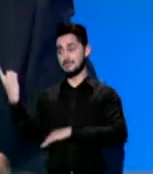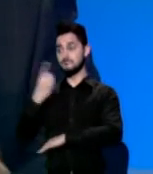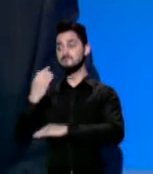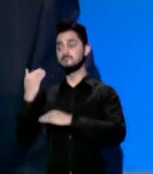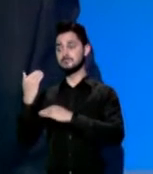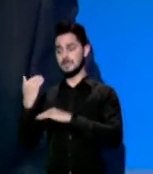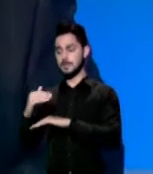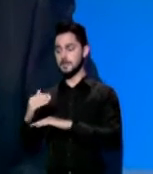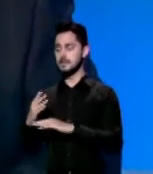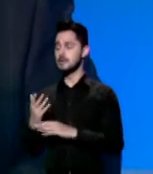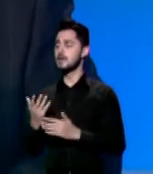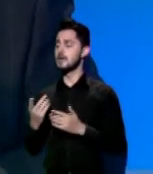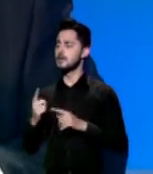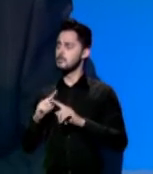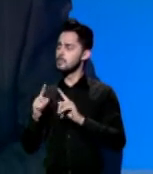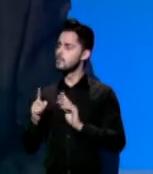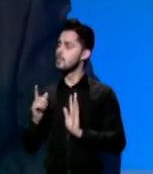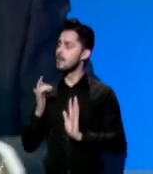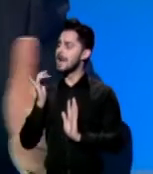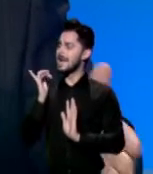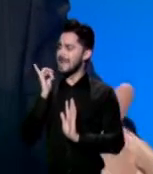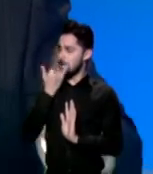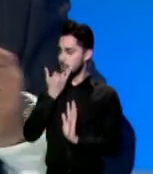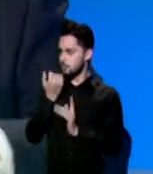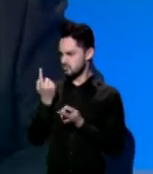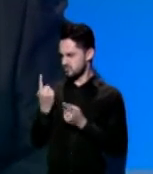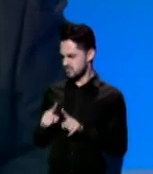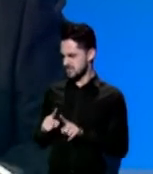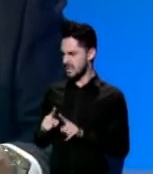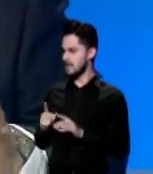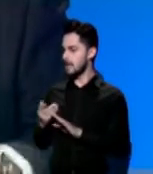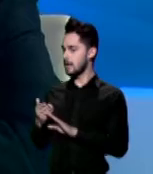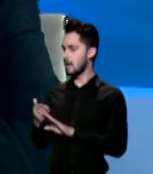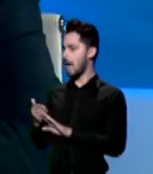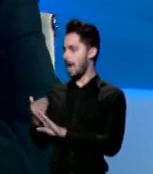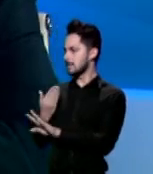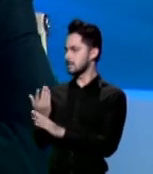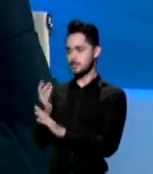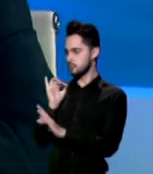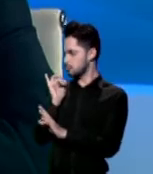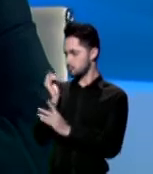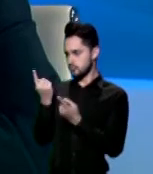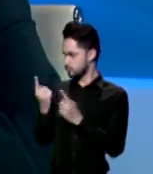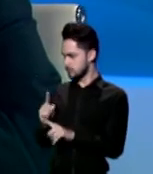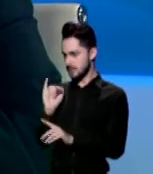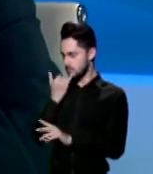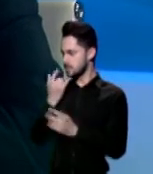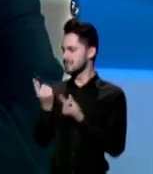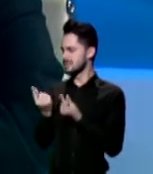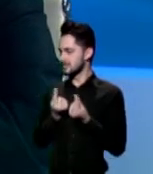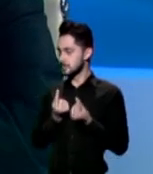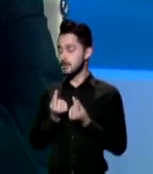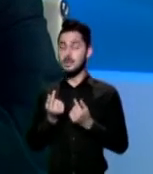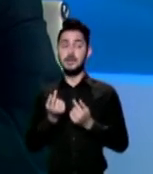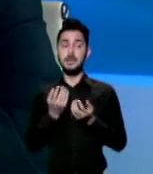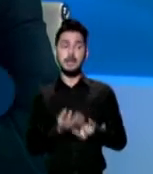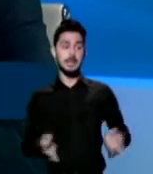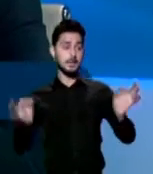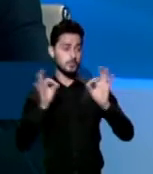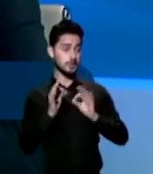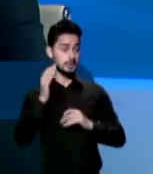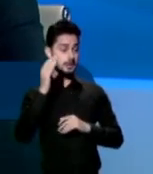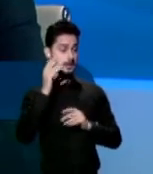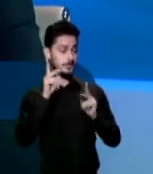errores que se pueden destacar y se pueden evitar si se los señalamos, como cuáles, por ejemplo. Claro, eso sí, es bien determinante que las personas